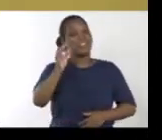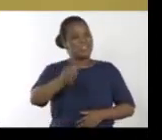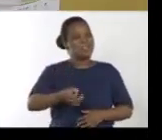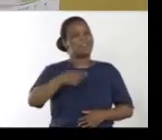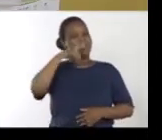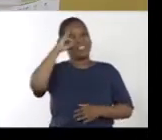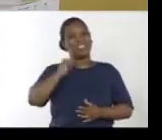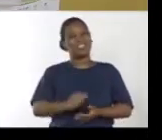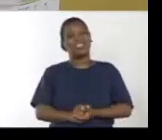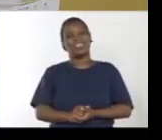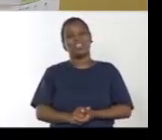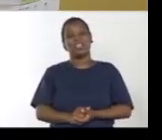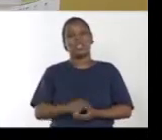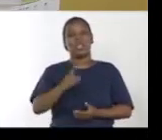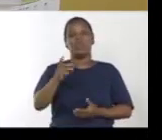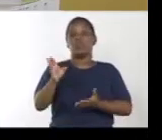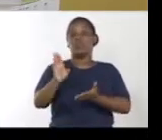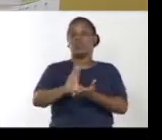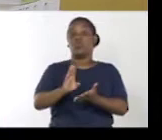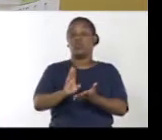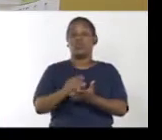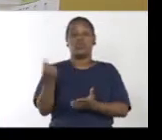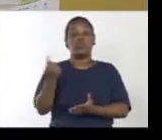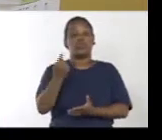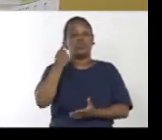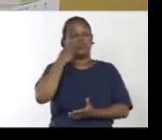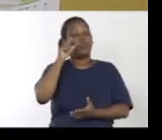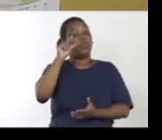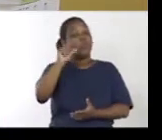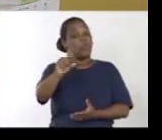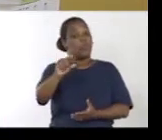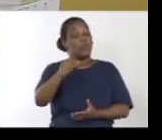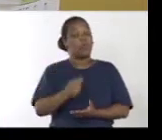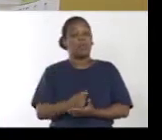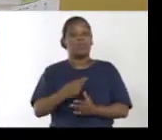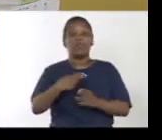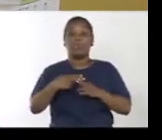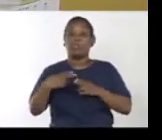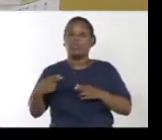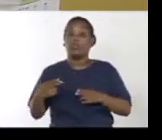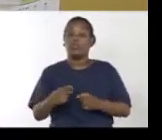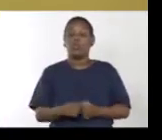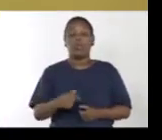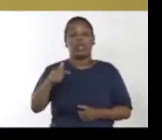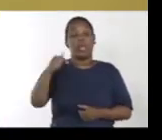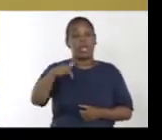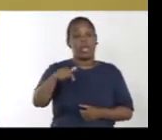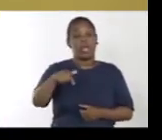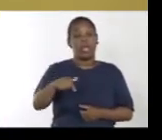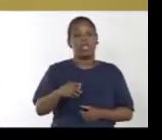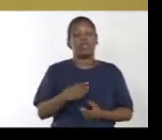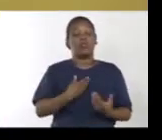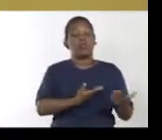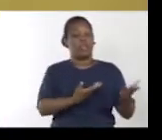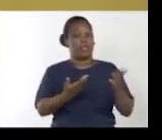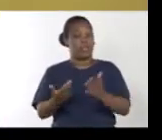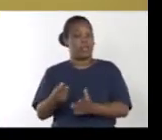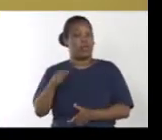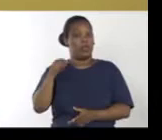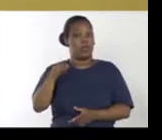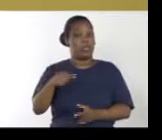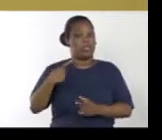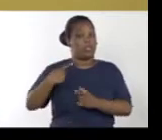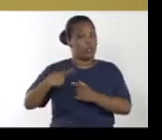sí. Miren, en sus libros solo aparece un fragmento del relato. Aquí yo les traigo esta versión que